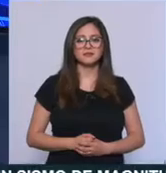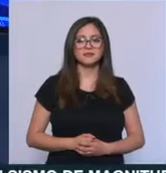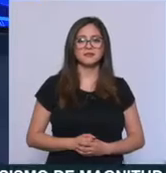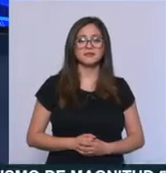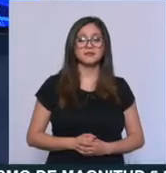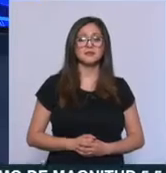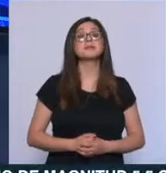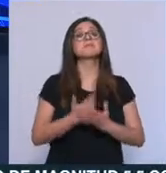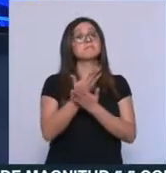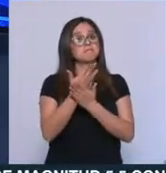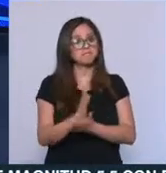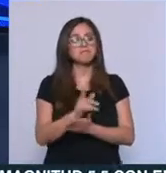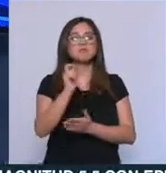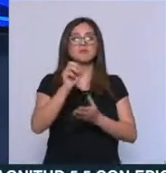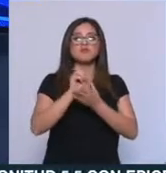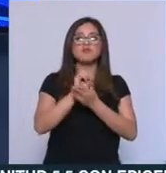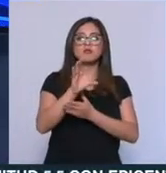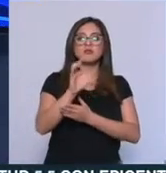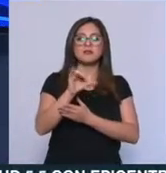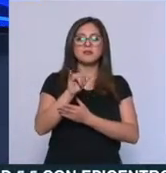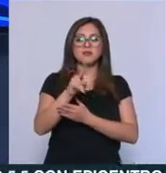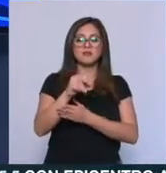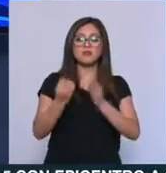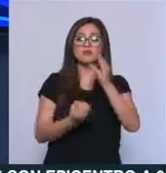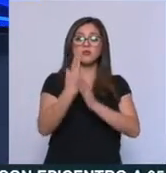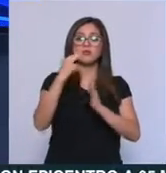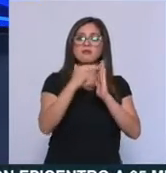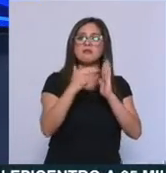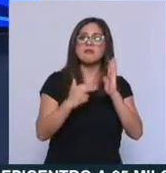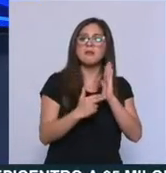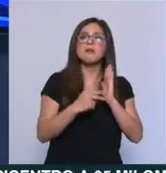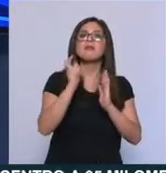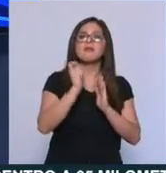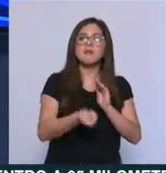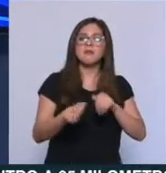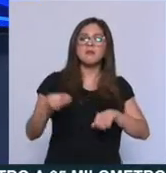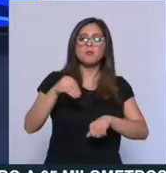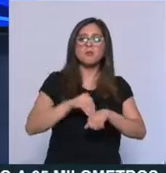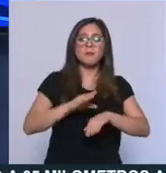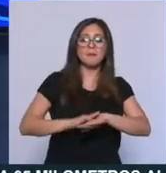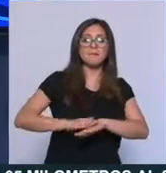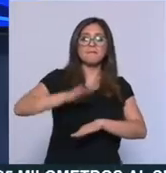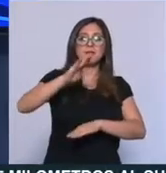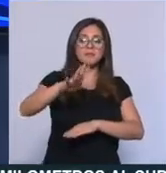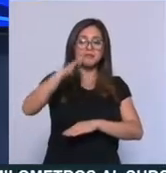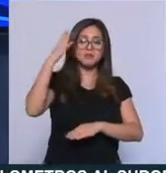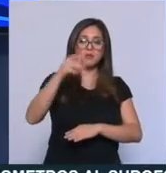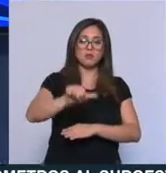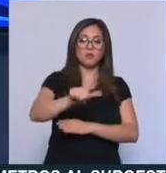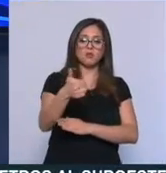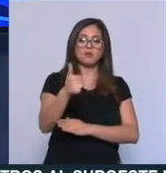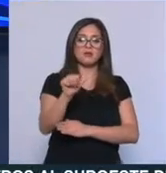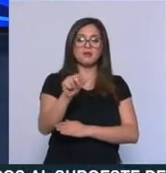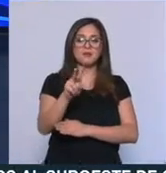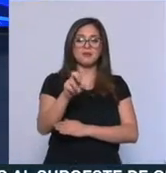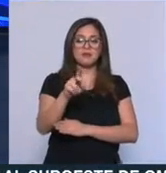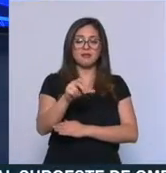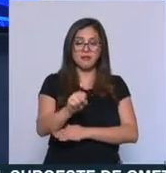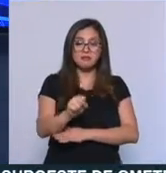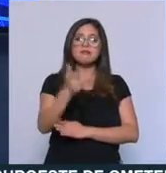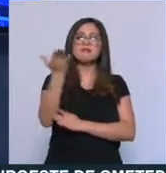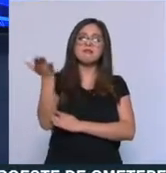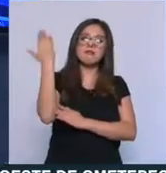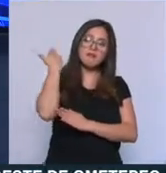Y además de las fotocívicas, el nuevo reglamento de tránsito establece un incremento de velocidad para 11 avenidas principales que pasa